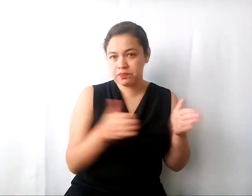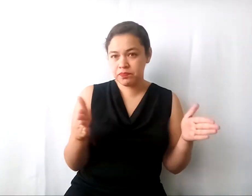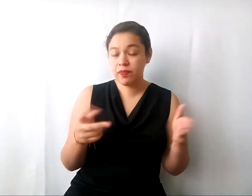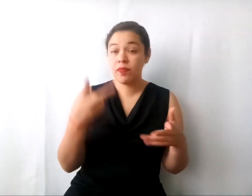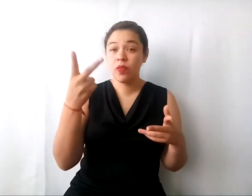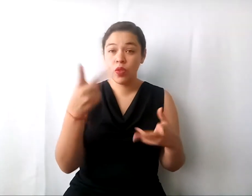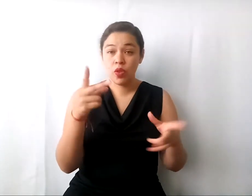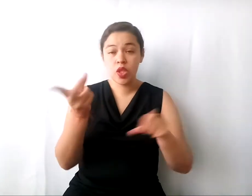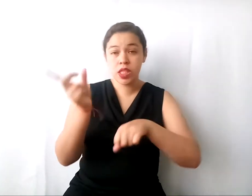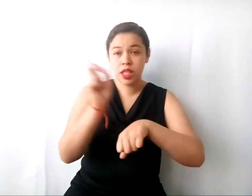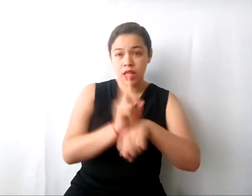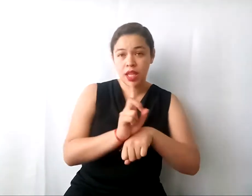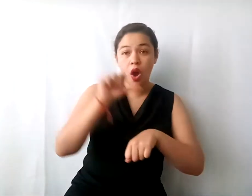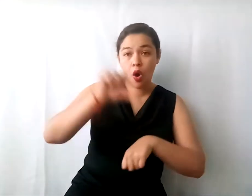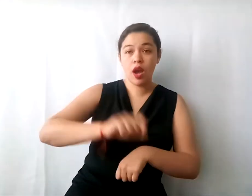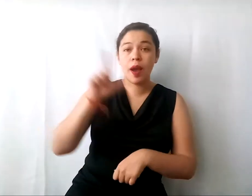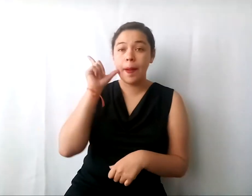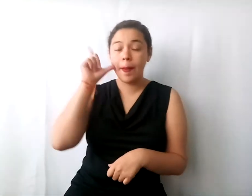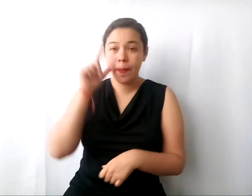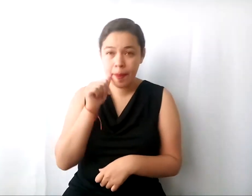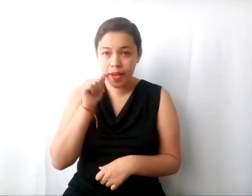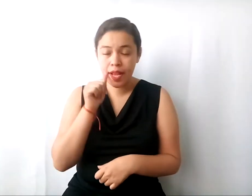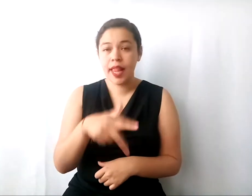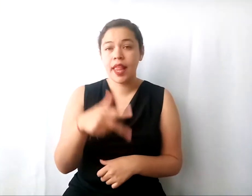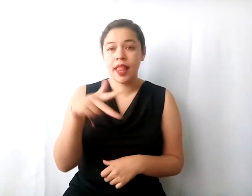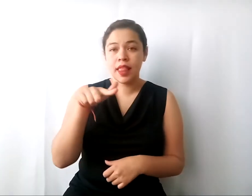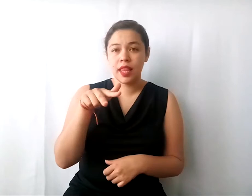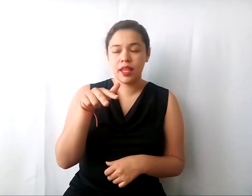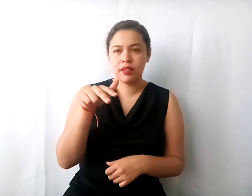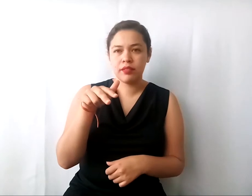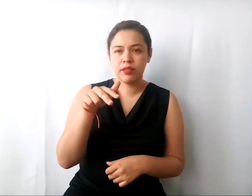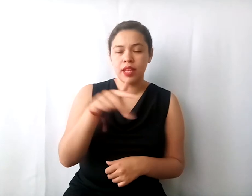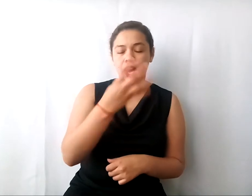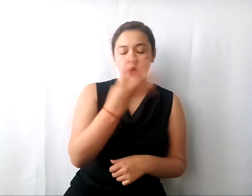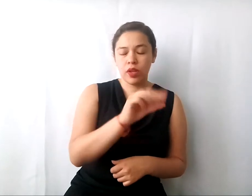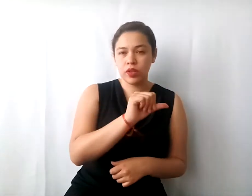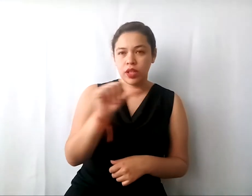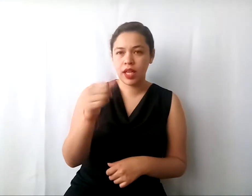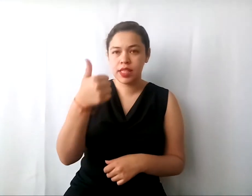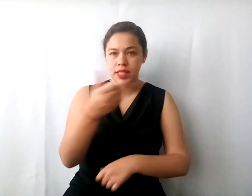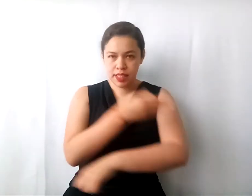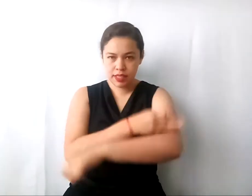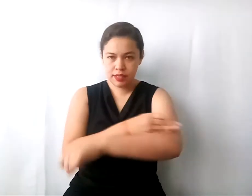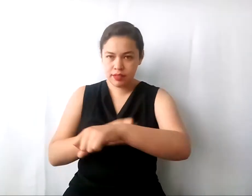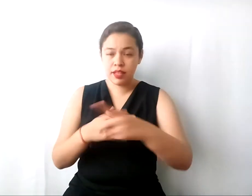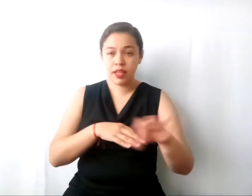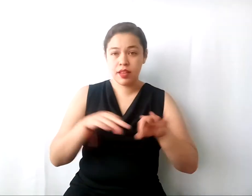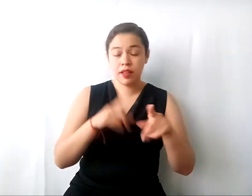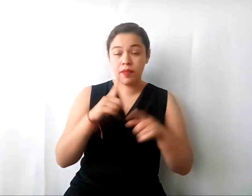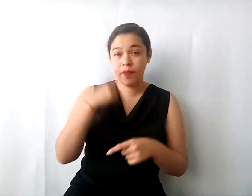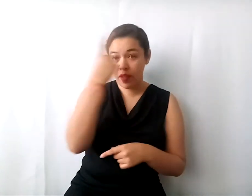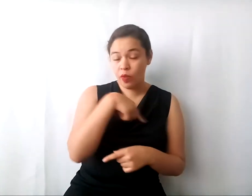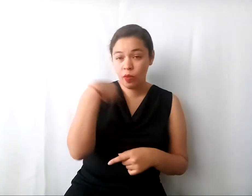sesiones, el día de hoy y el día de mañana, de 16 a 18 horas, vamos a trabajar de la siguiente forma. La primera hora de cada una de